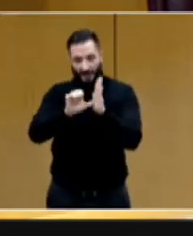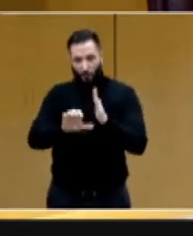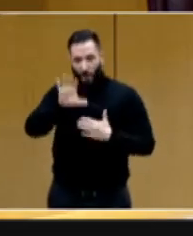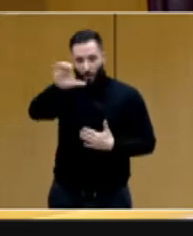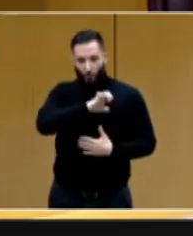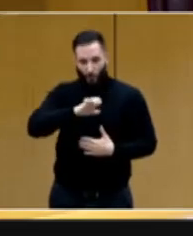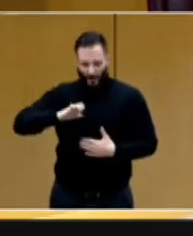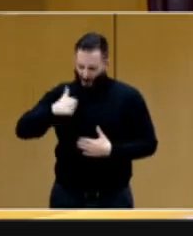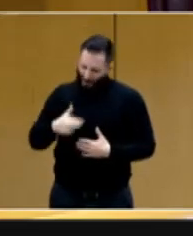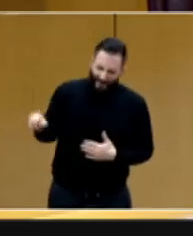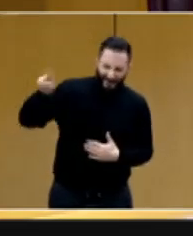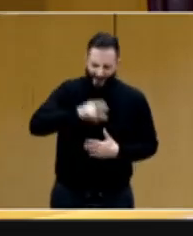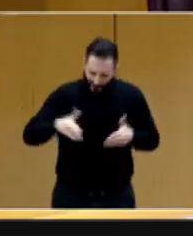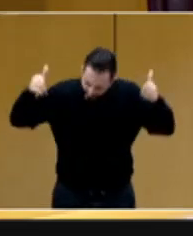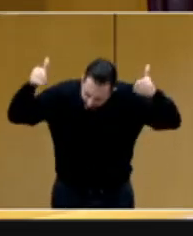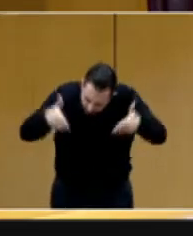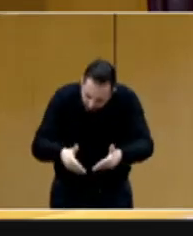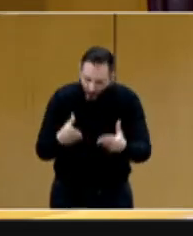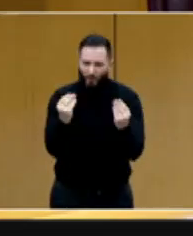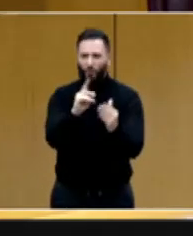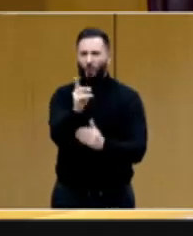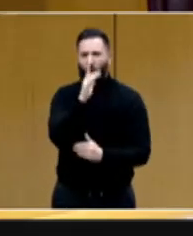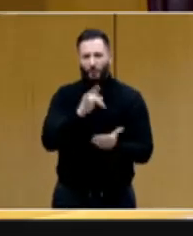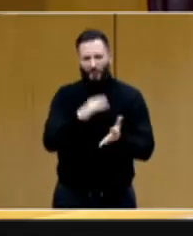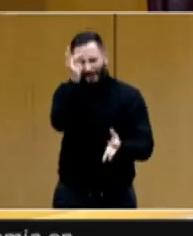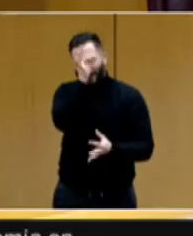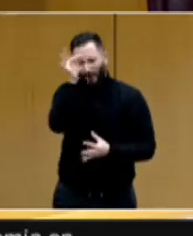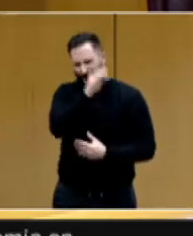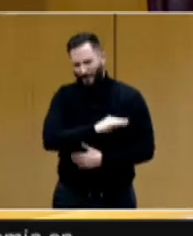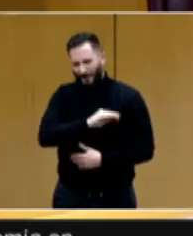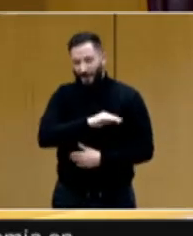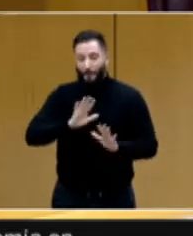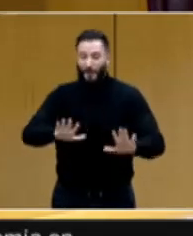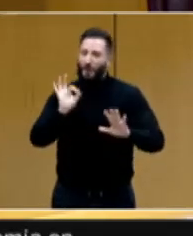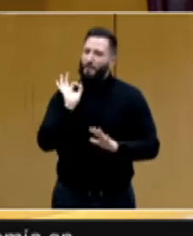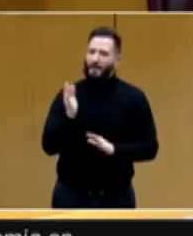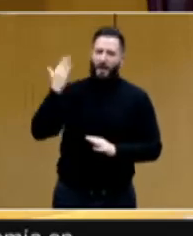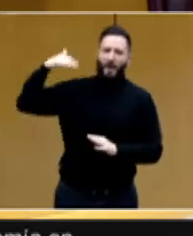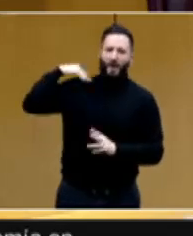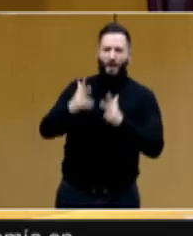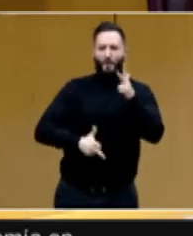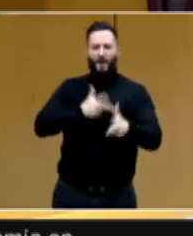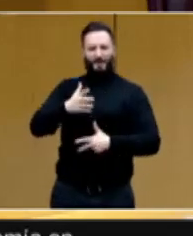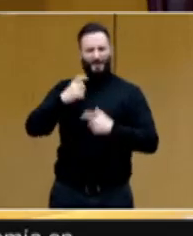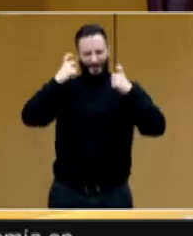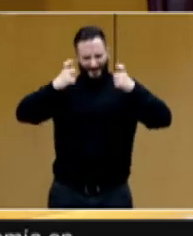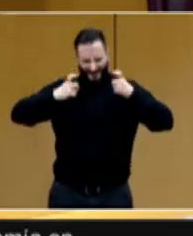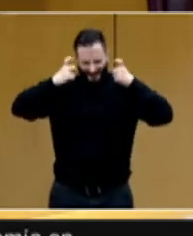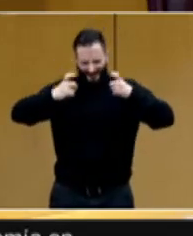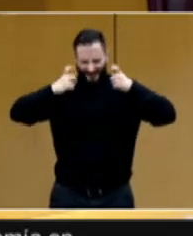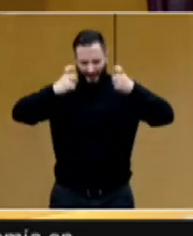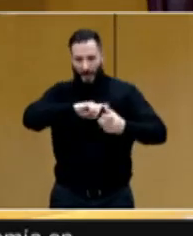porque sé que es muy teórico y estamos en otra cosa pero sí es cierto que el país Vasco le costó tuvo que hacer una primera ley tres/92